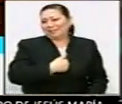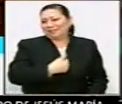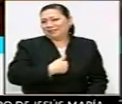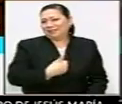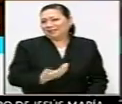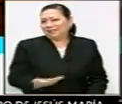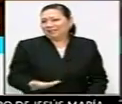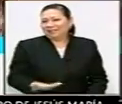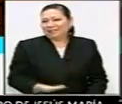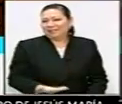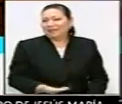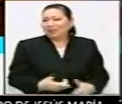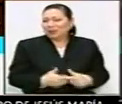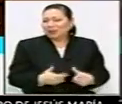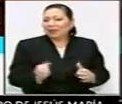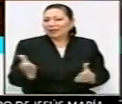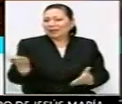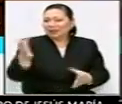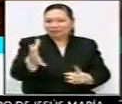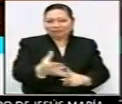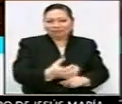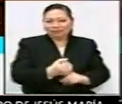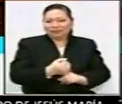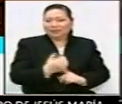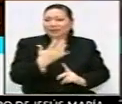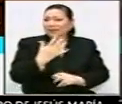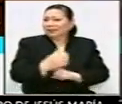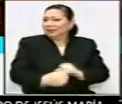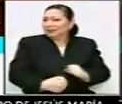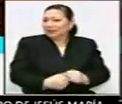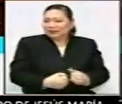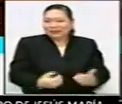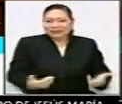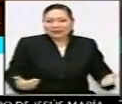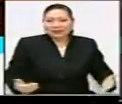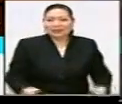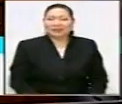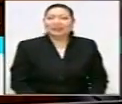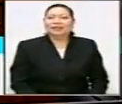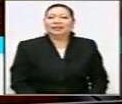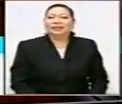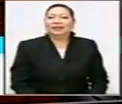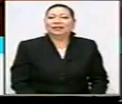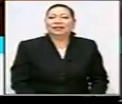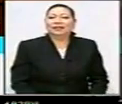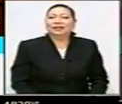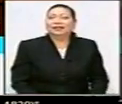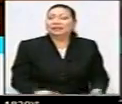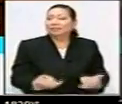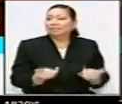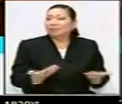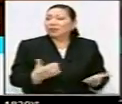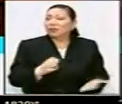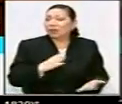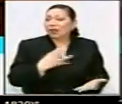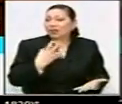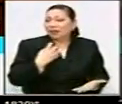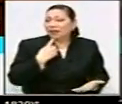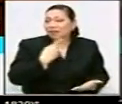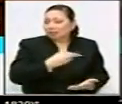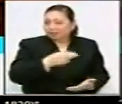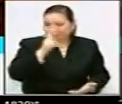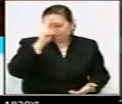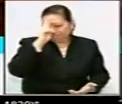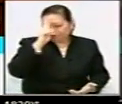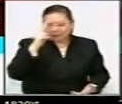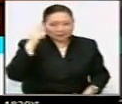su mismo lugar que los acoge durante 5 años. Entonces, en esto yo creo que merecemos todos